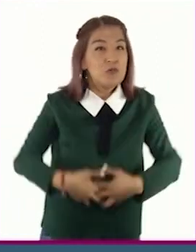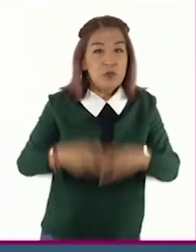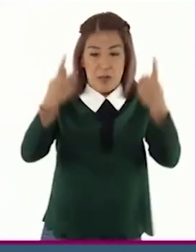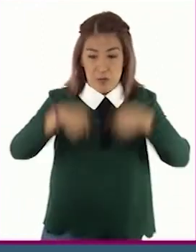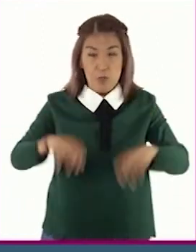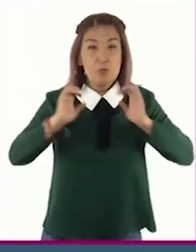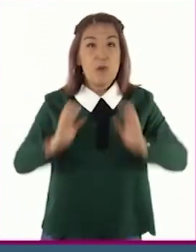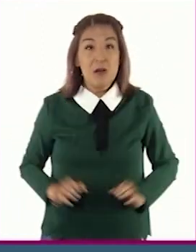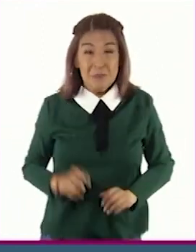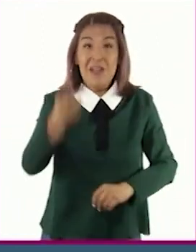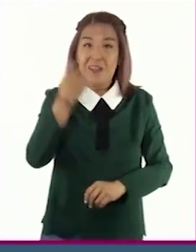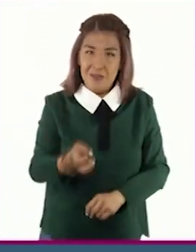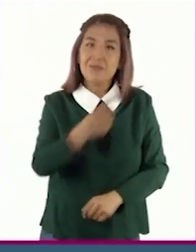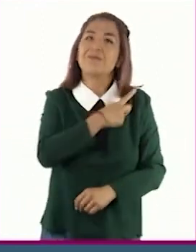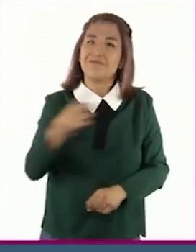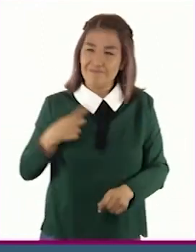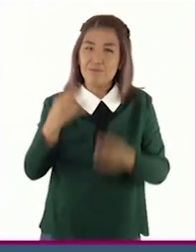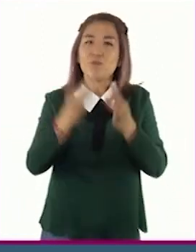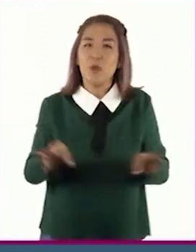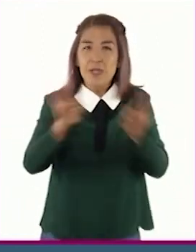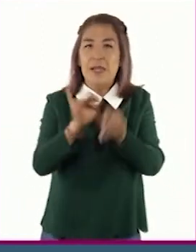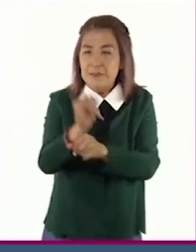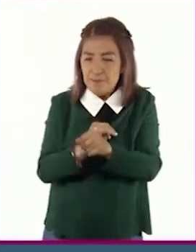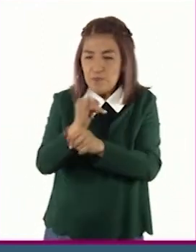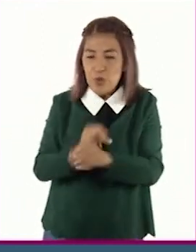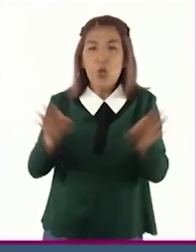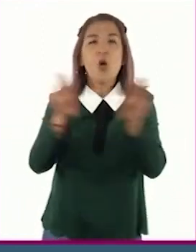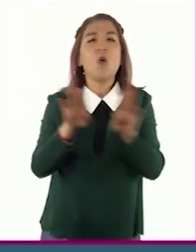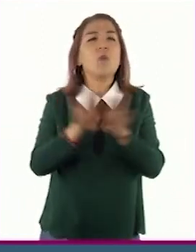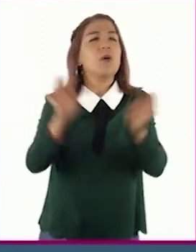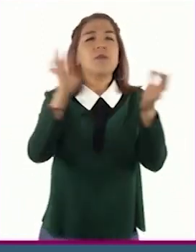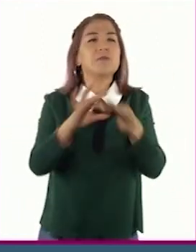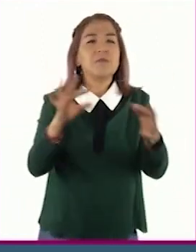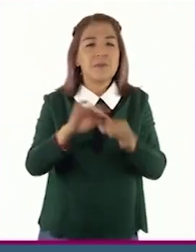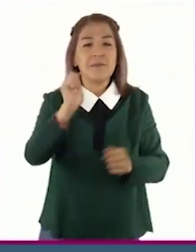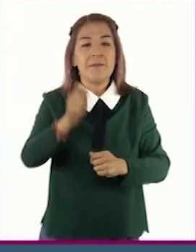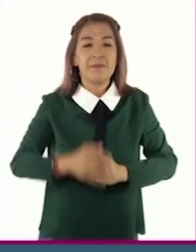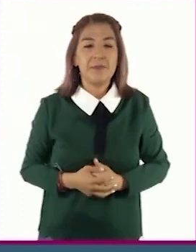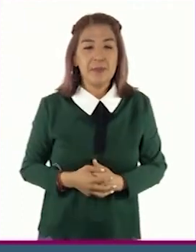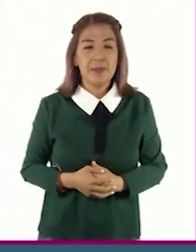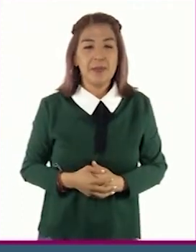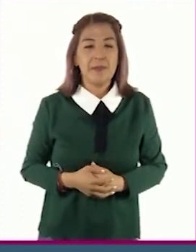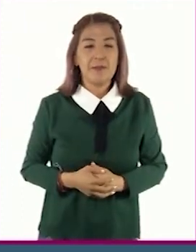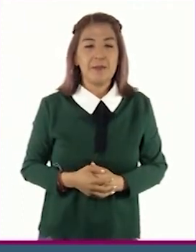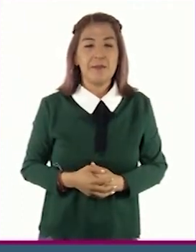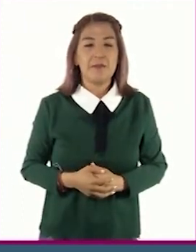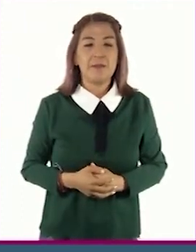en toxicología es muy importante porque sí se traduce en una